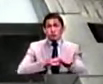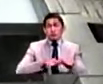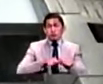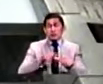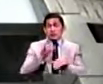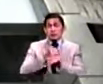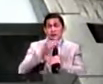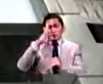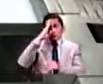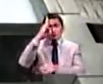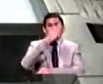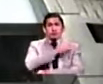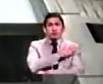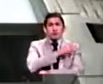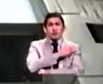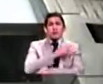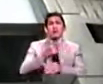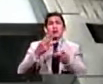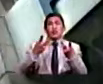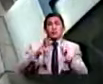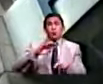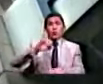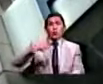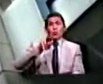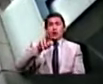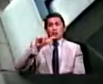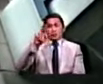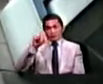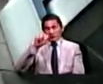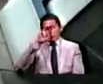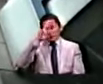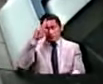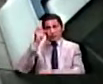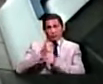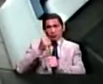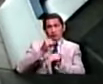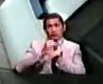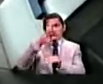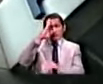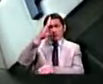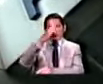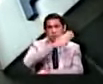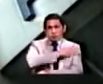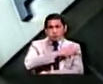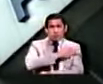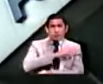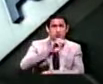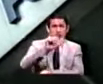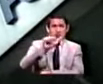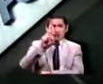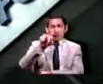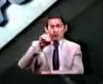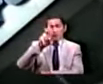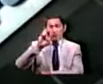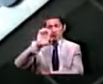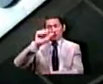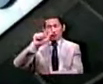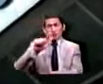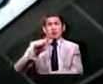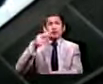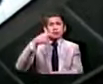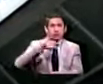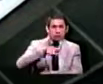R., comandante del Cuerpo de Ingenieros del Ejército. Andrea P., jueza de Durán. Susana B., funcionaria del Consejo de la